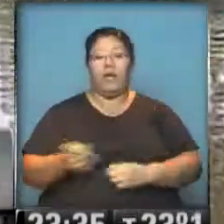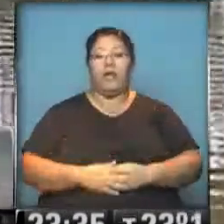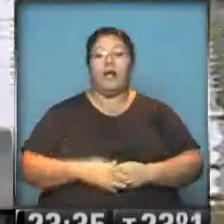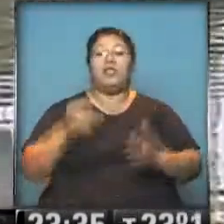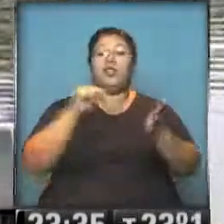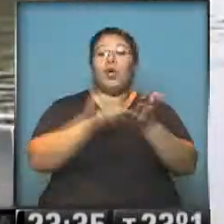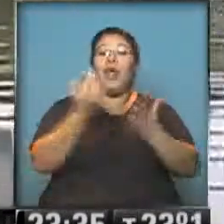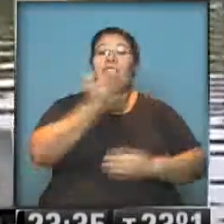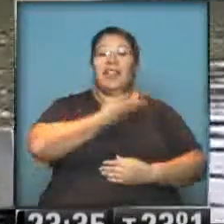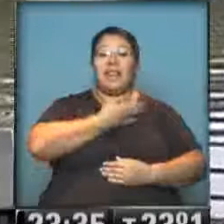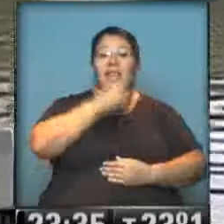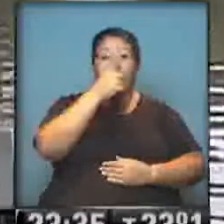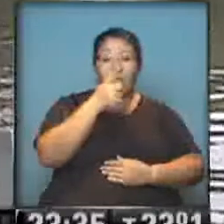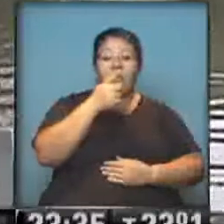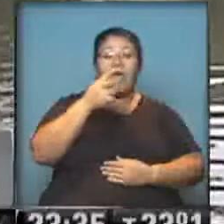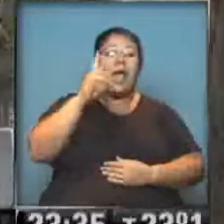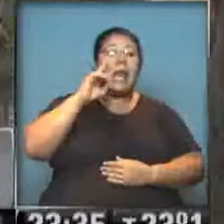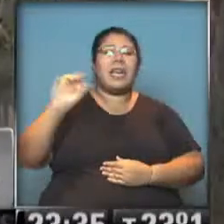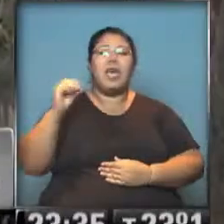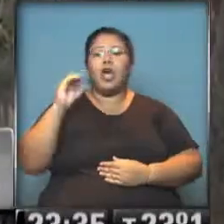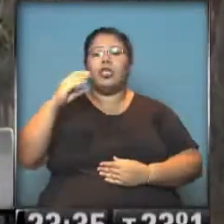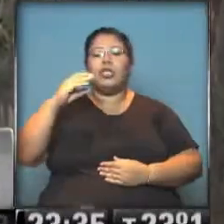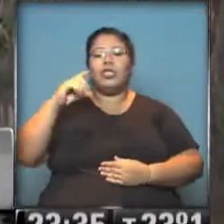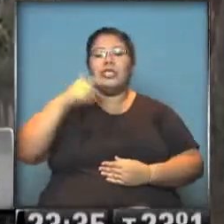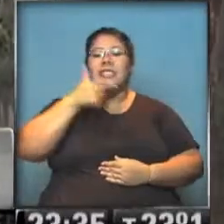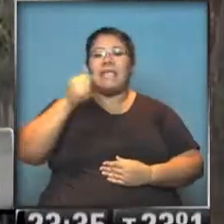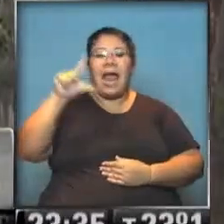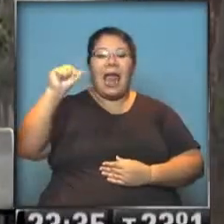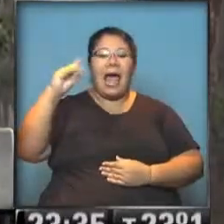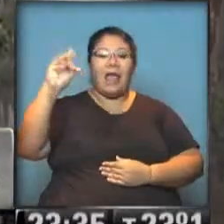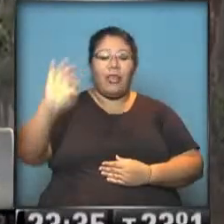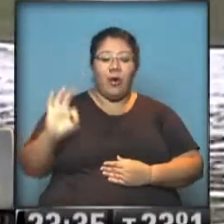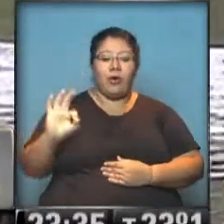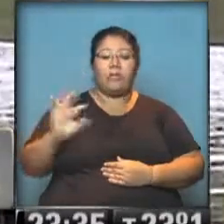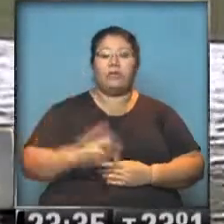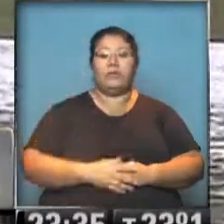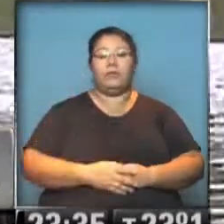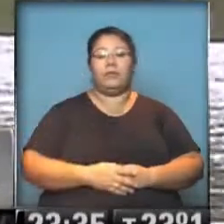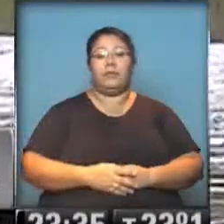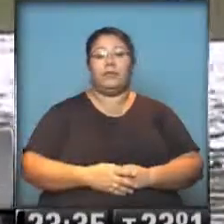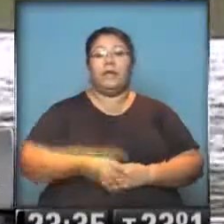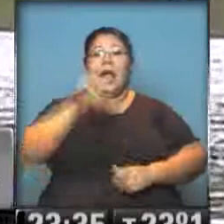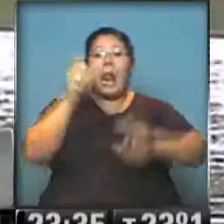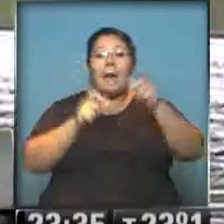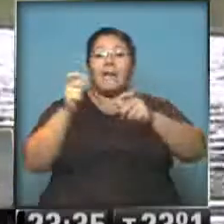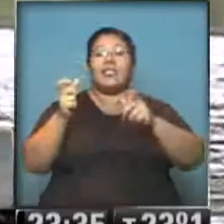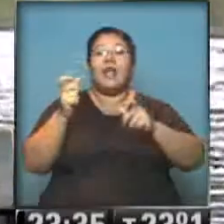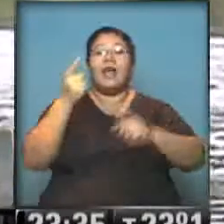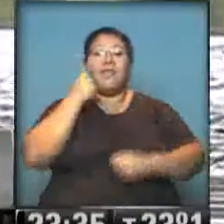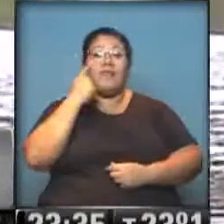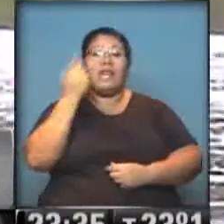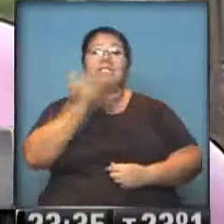y preocupa el desborde del río Salado. El fantasma del 2003 se hace sentir nuevamente entre los habitantes de Santa Fe